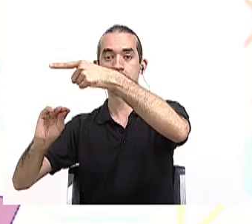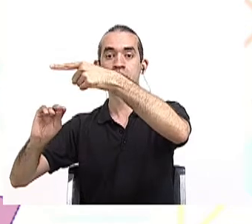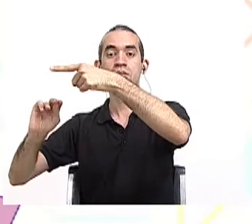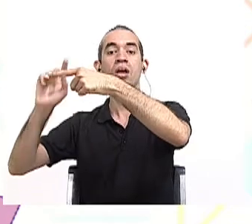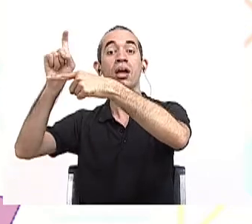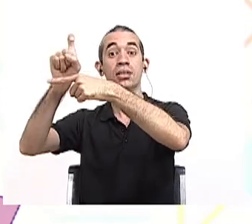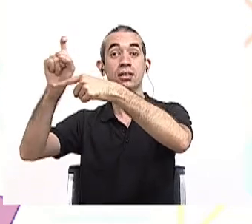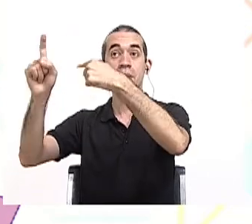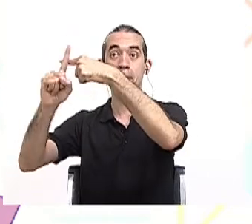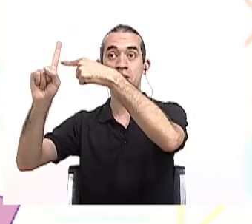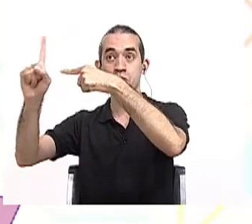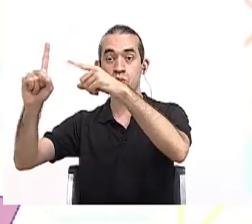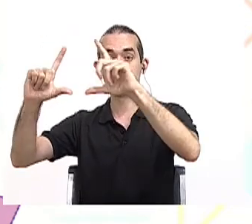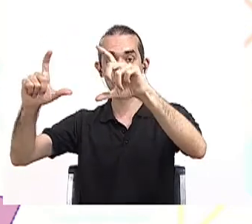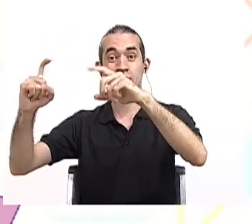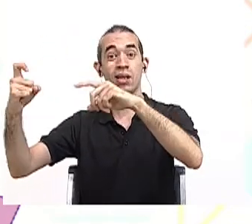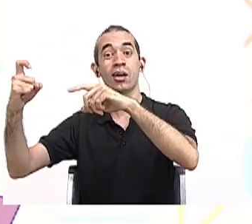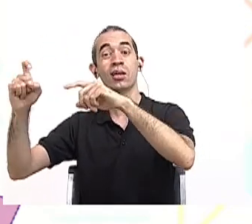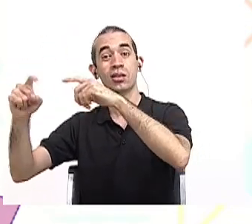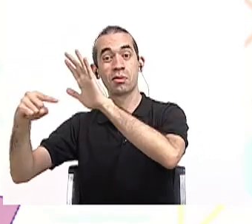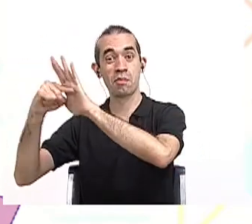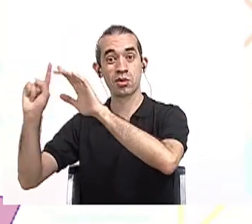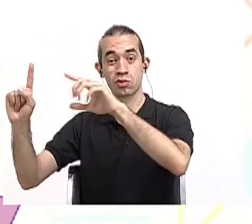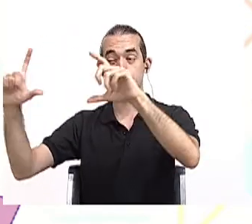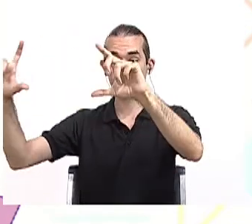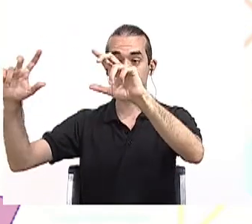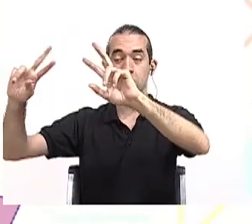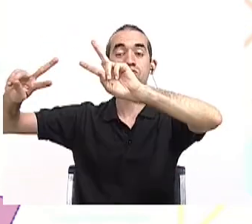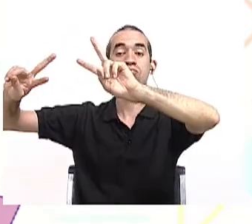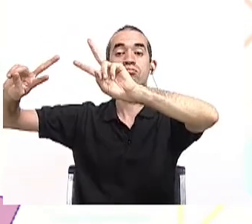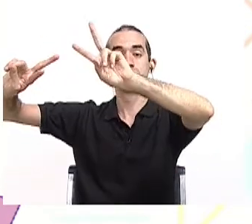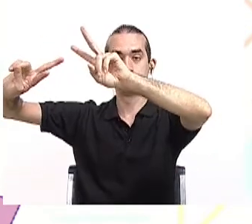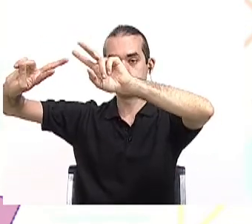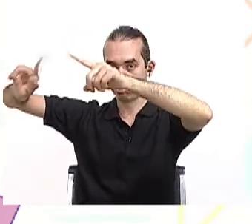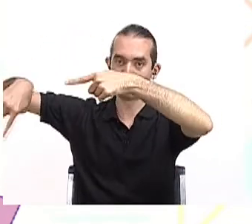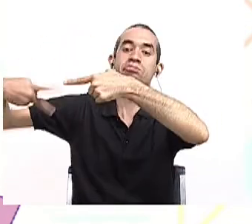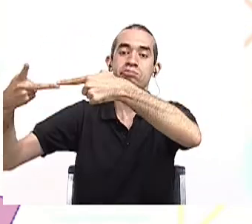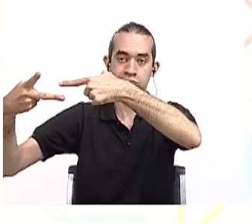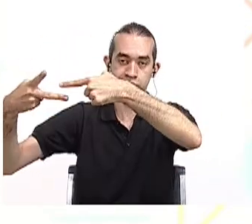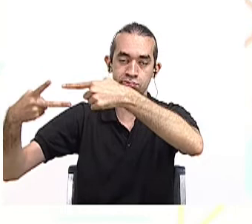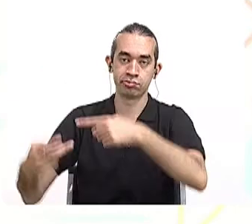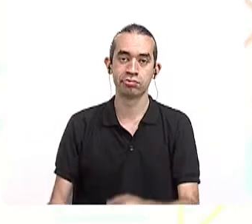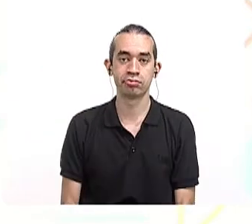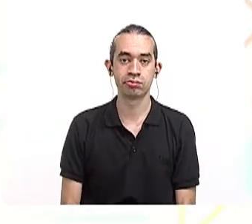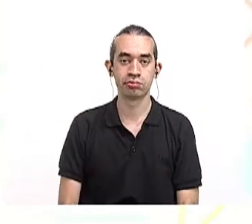más 1 y x menos 1 van a estar en el denominador.